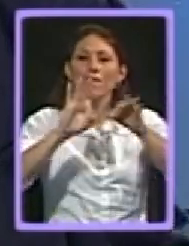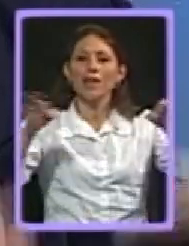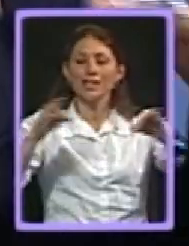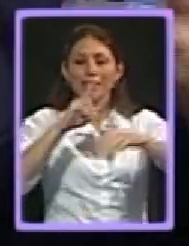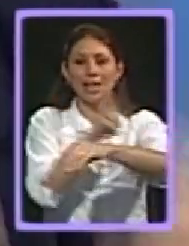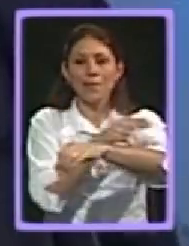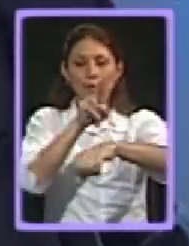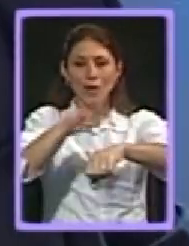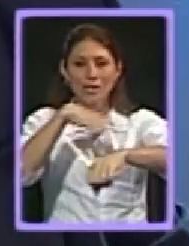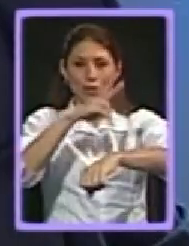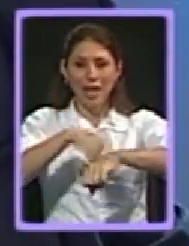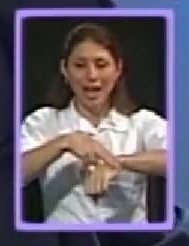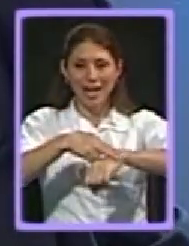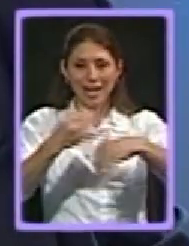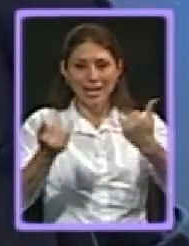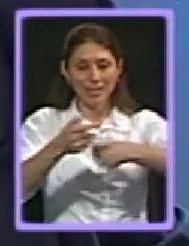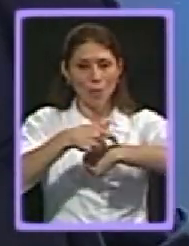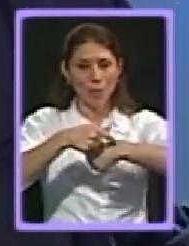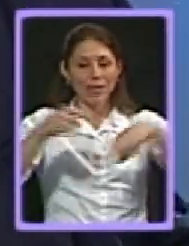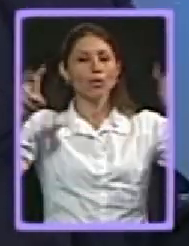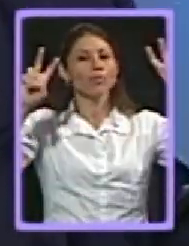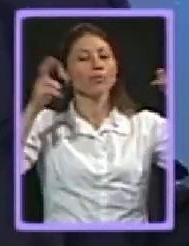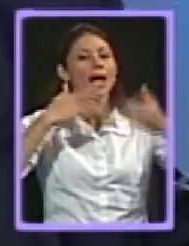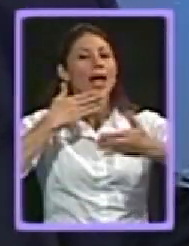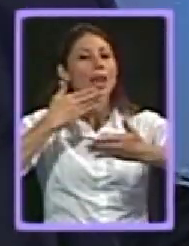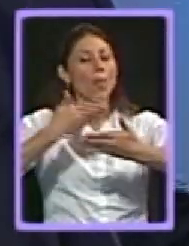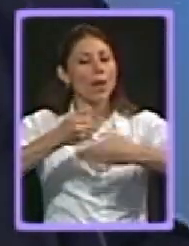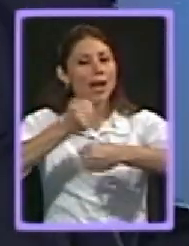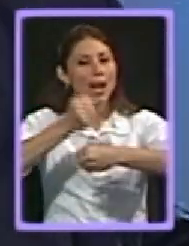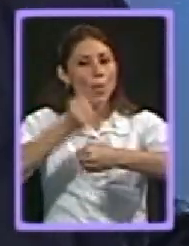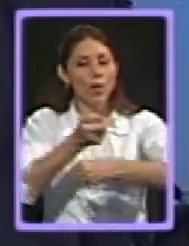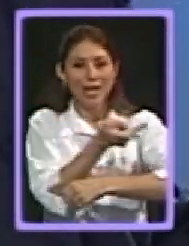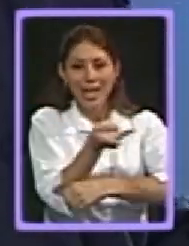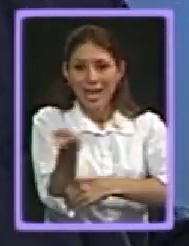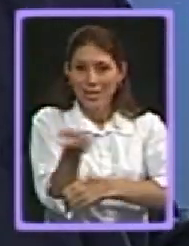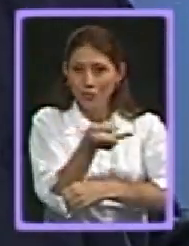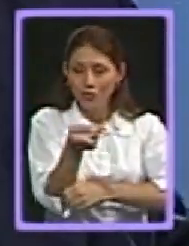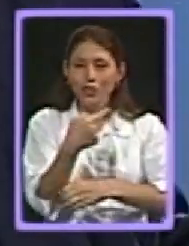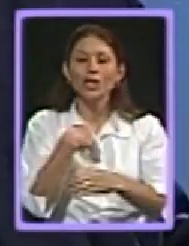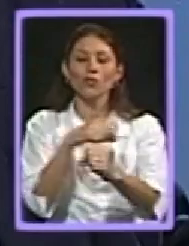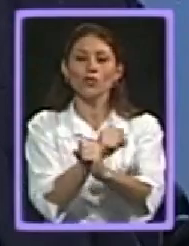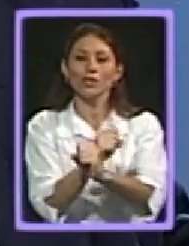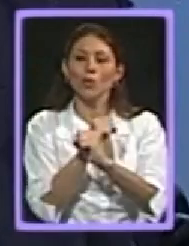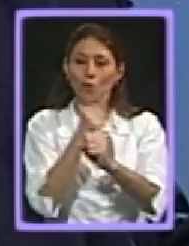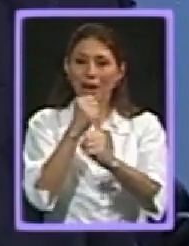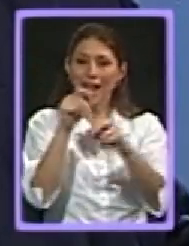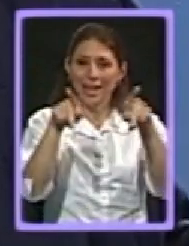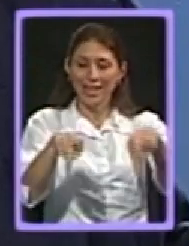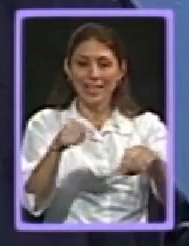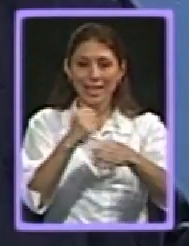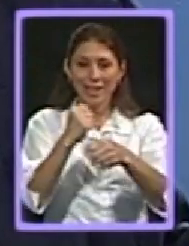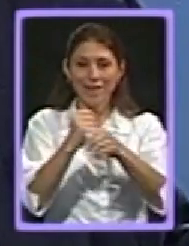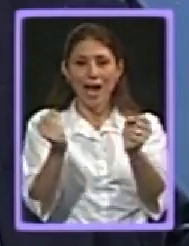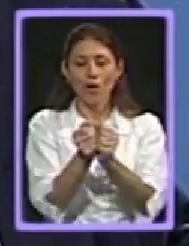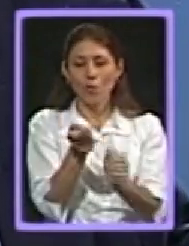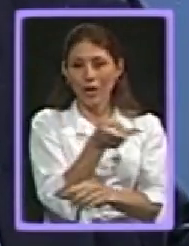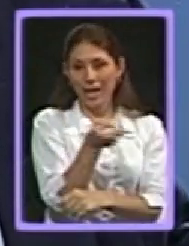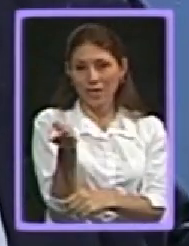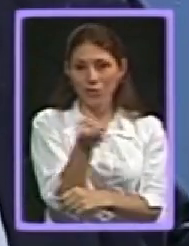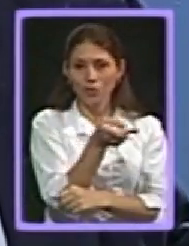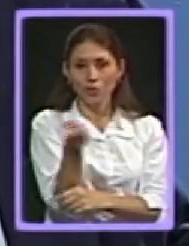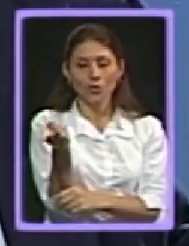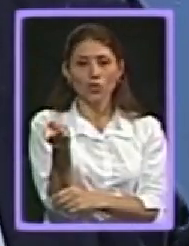este momento en honor a la buena labor que ellos, y estoy seguro que la gente que trabaja con ellos en el ministerio